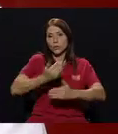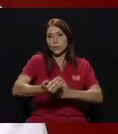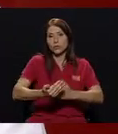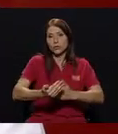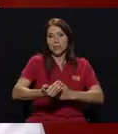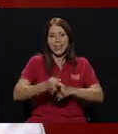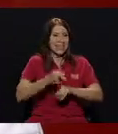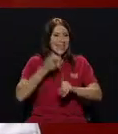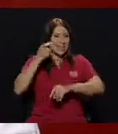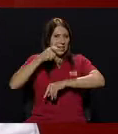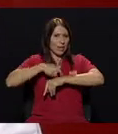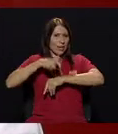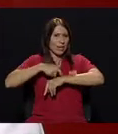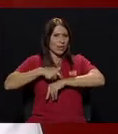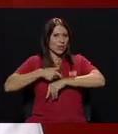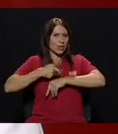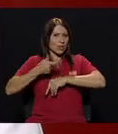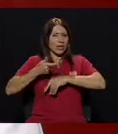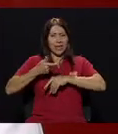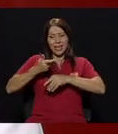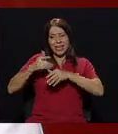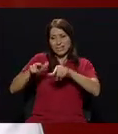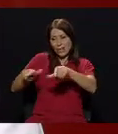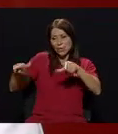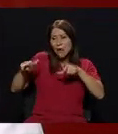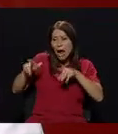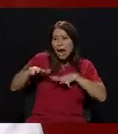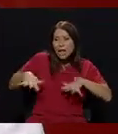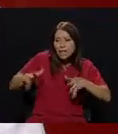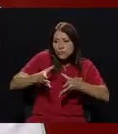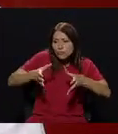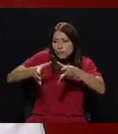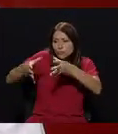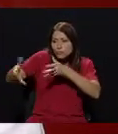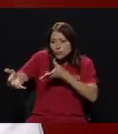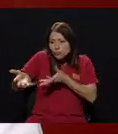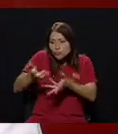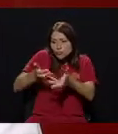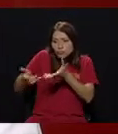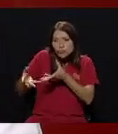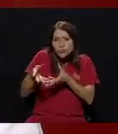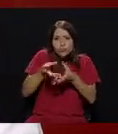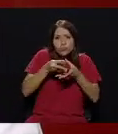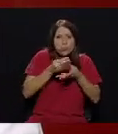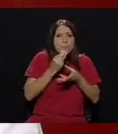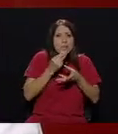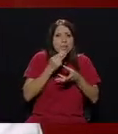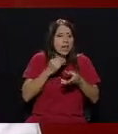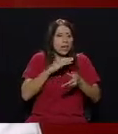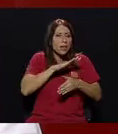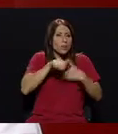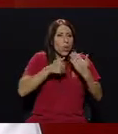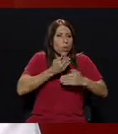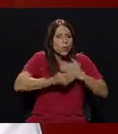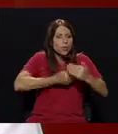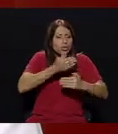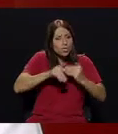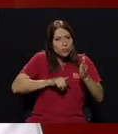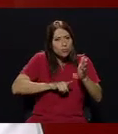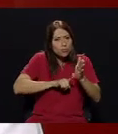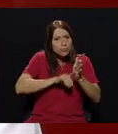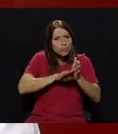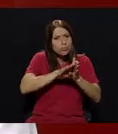momento que se extrae la miel en el apiario hasta todo el proceso de extracción, de envasado, ¿verdad? Que